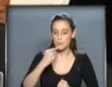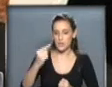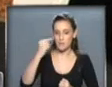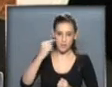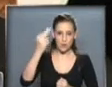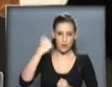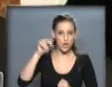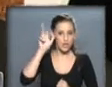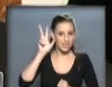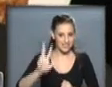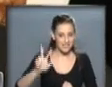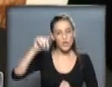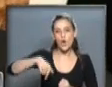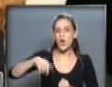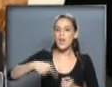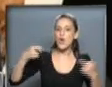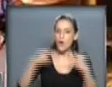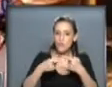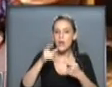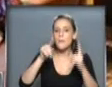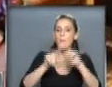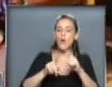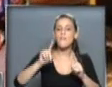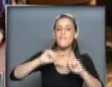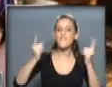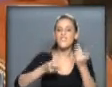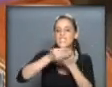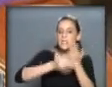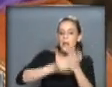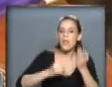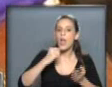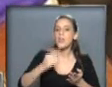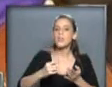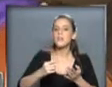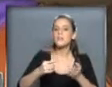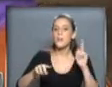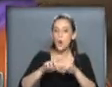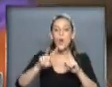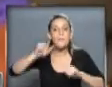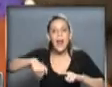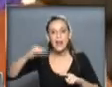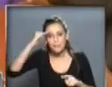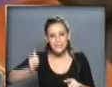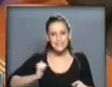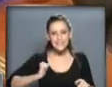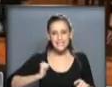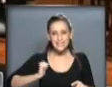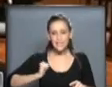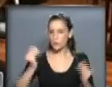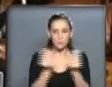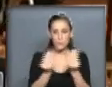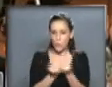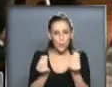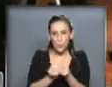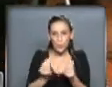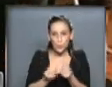1983. Fue acusado por la Fiscalía de haber ordenado, autorizado e implementado los planes militares por los cuales el